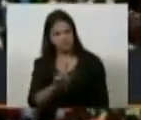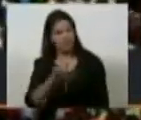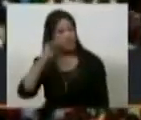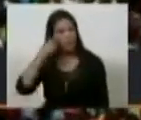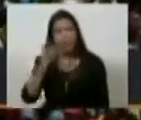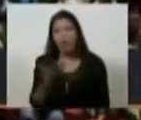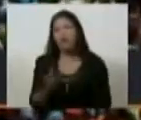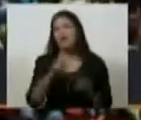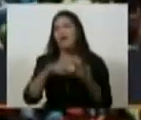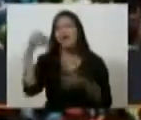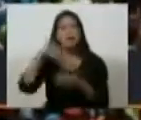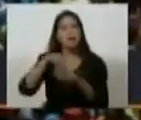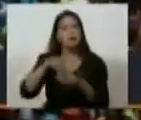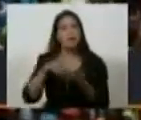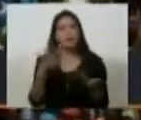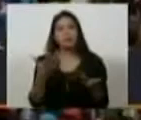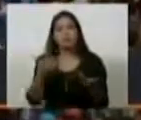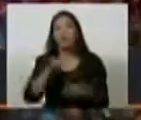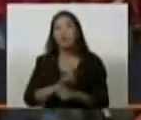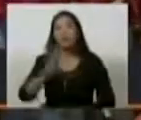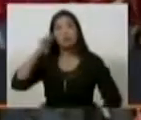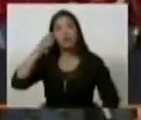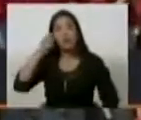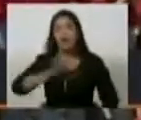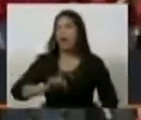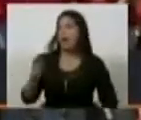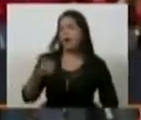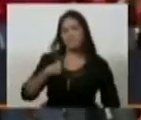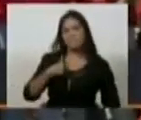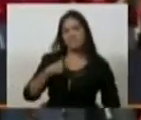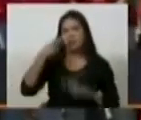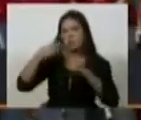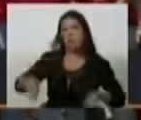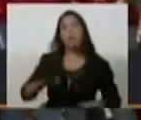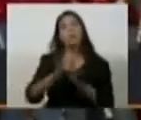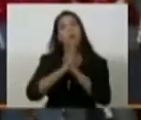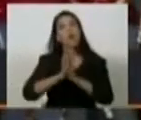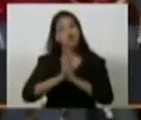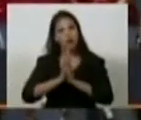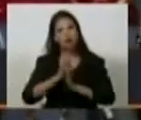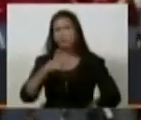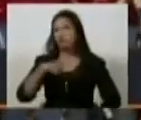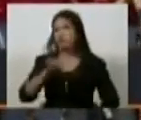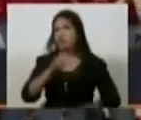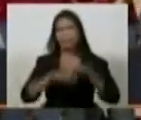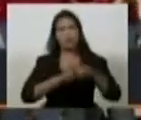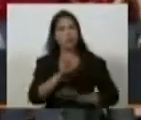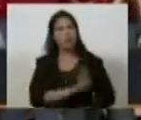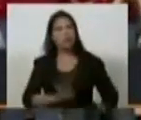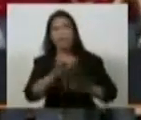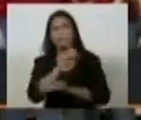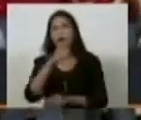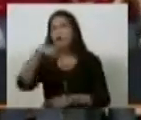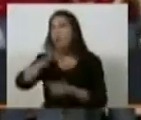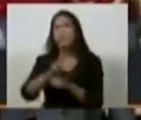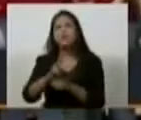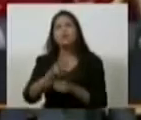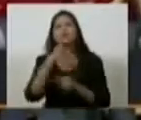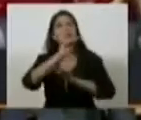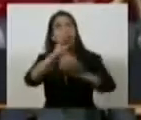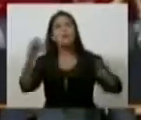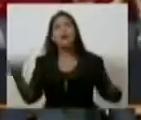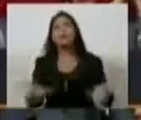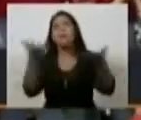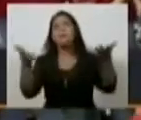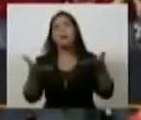se acuerda de elecciones generales. Lo único que se acuerdan es, a mí no me vayan a inhabilitar, por favor. Yo no he hecho nada malo, yo lo que llamé fue a quemar la mitad del país, pero hasta